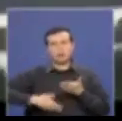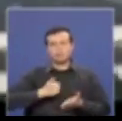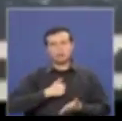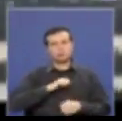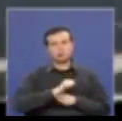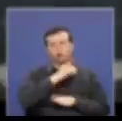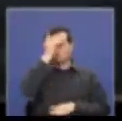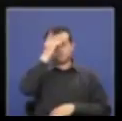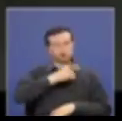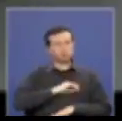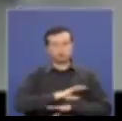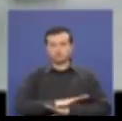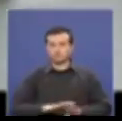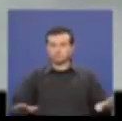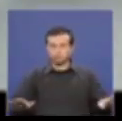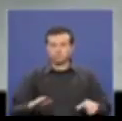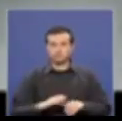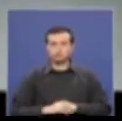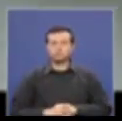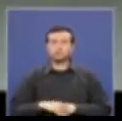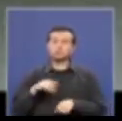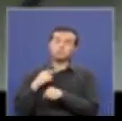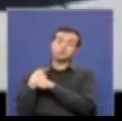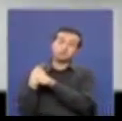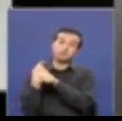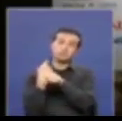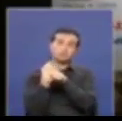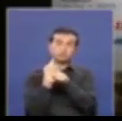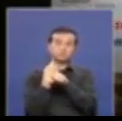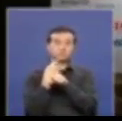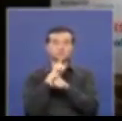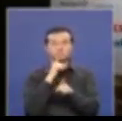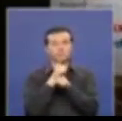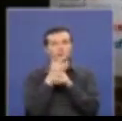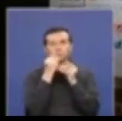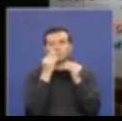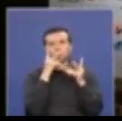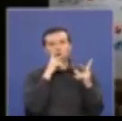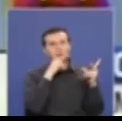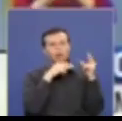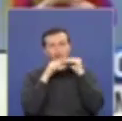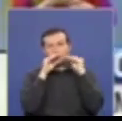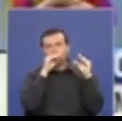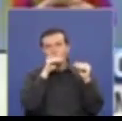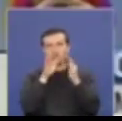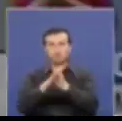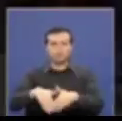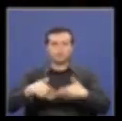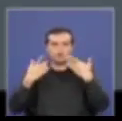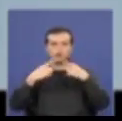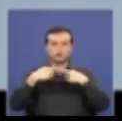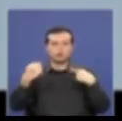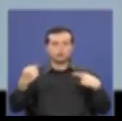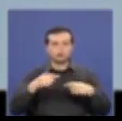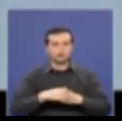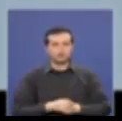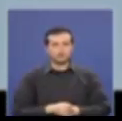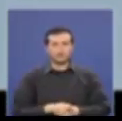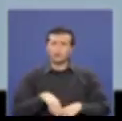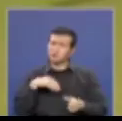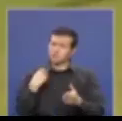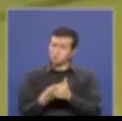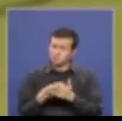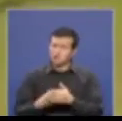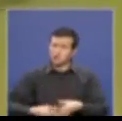manera unilateral. Los helicópteros Druff, el gran cuento de la prensa y la oposición.